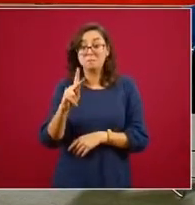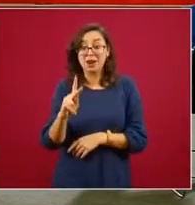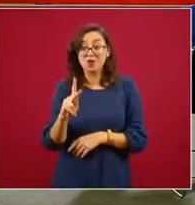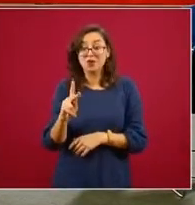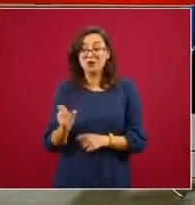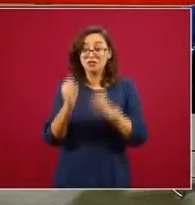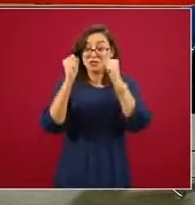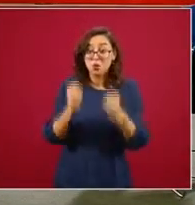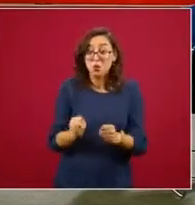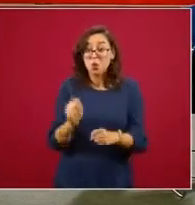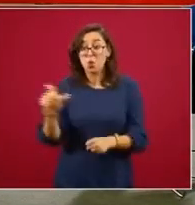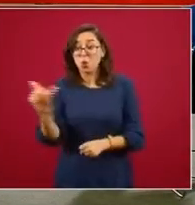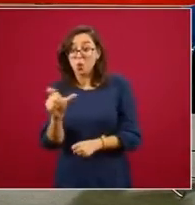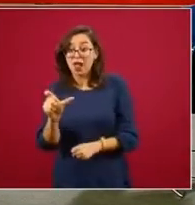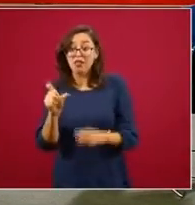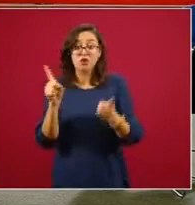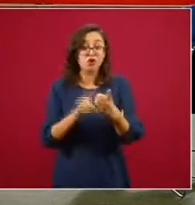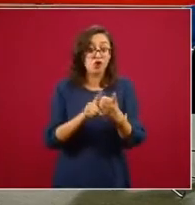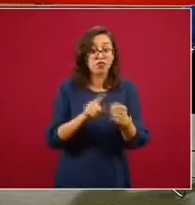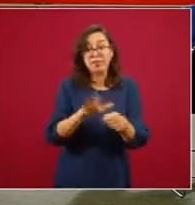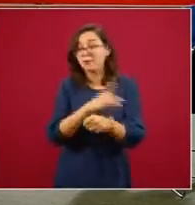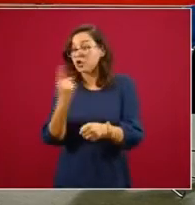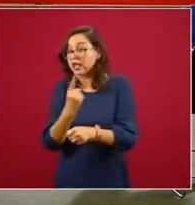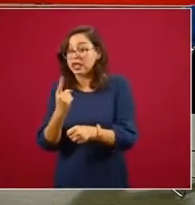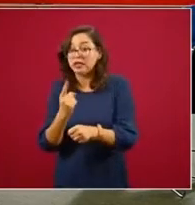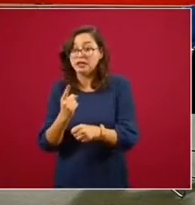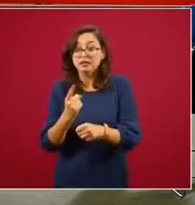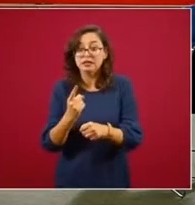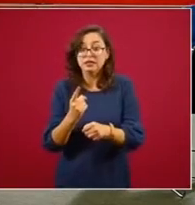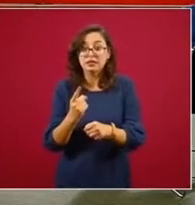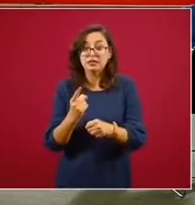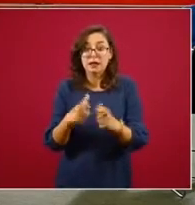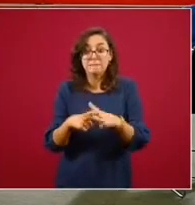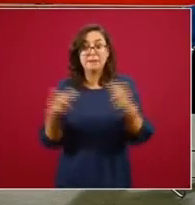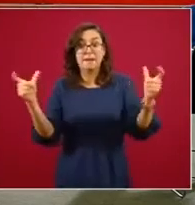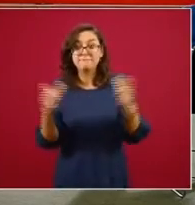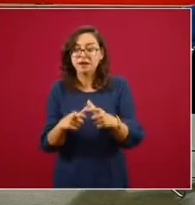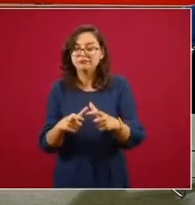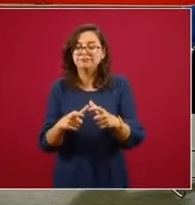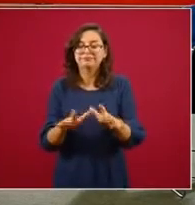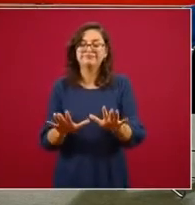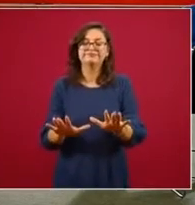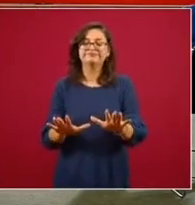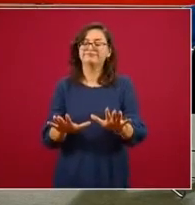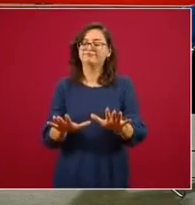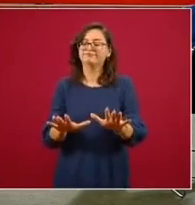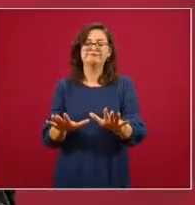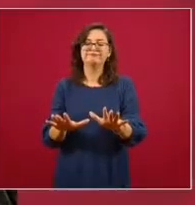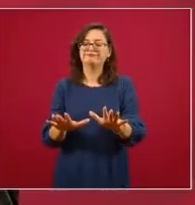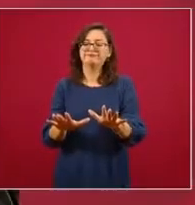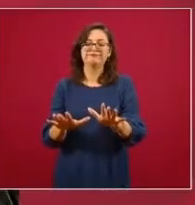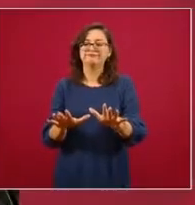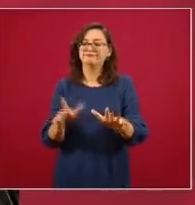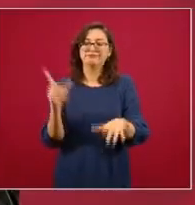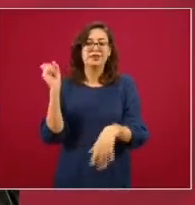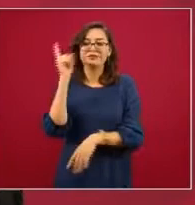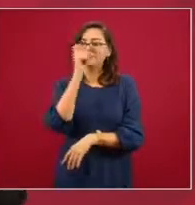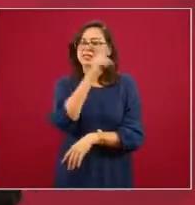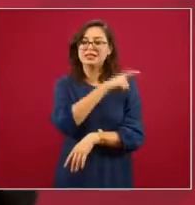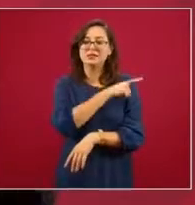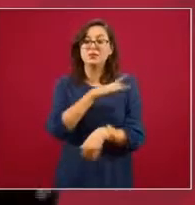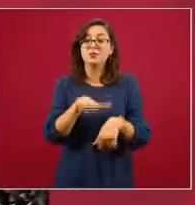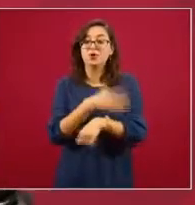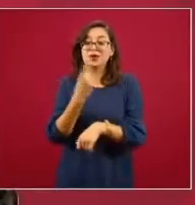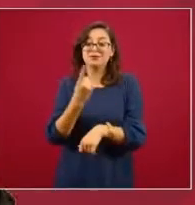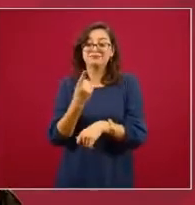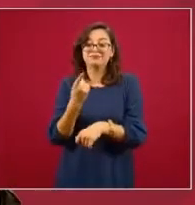de cuándo, dónde, cómo, por qué se va a presentar un repunte de la epidemia dependen de un fenómeno muy complejo que